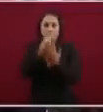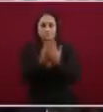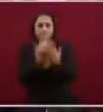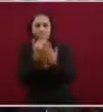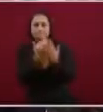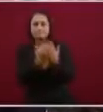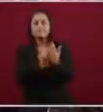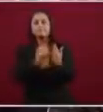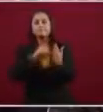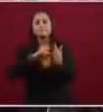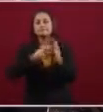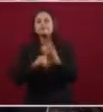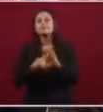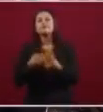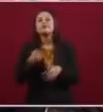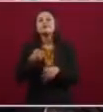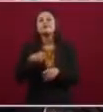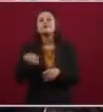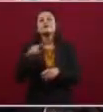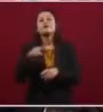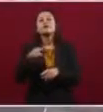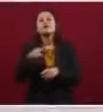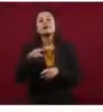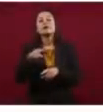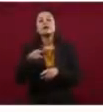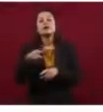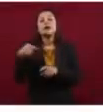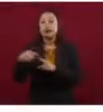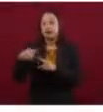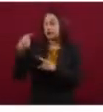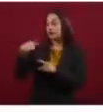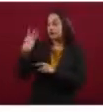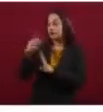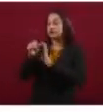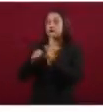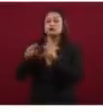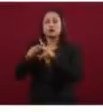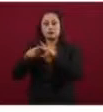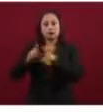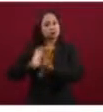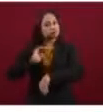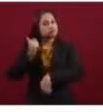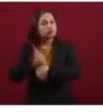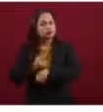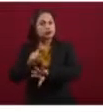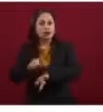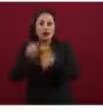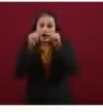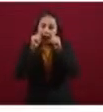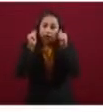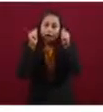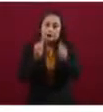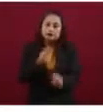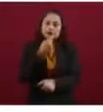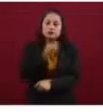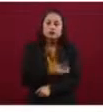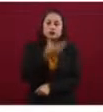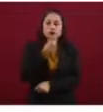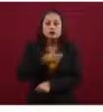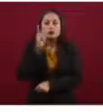durante este trimestre todas las actividades tanto de prevención en niñas niños y adolescentes pero también ya